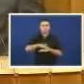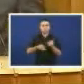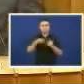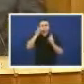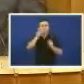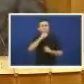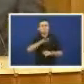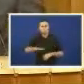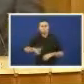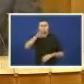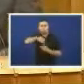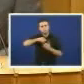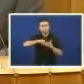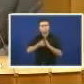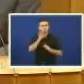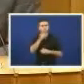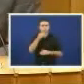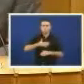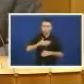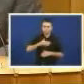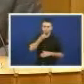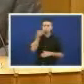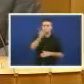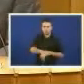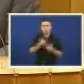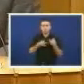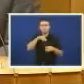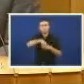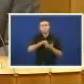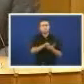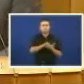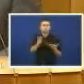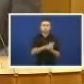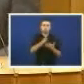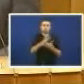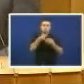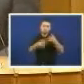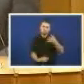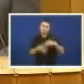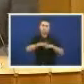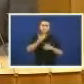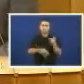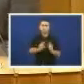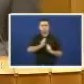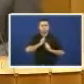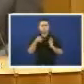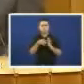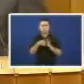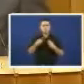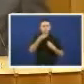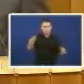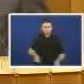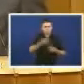benestar ademais de garantir un sólido catálogo de servizos para ampliación da calidade de vida e da igualdade de